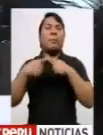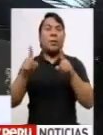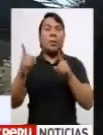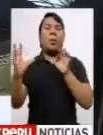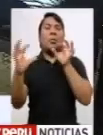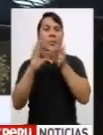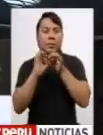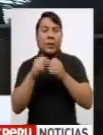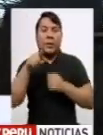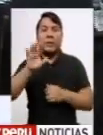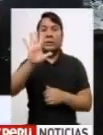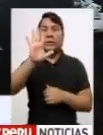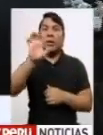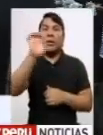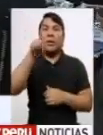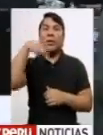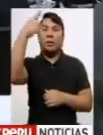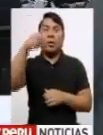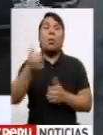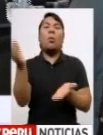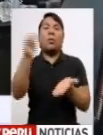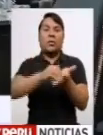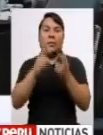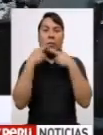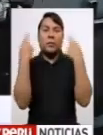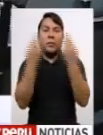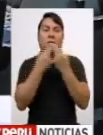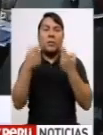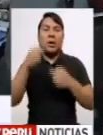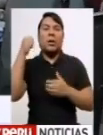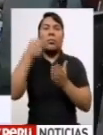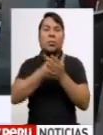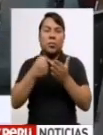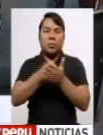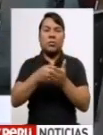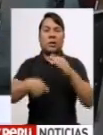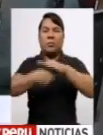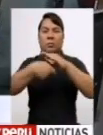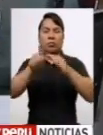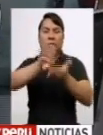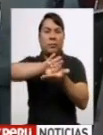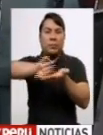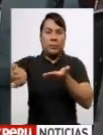para el 5 de enero del 2017, en la cual se abordaría la lucha contra la corrupción.